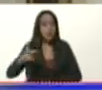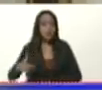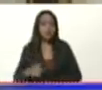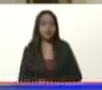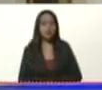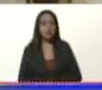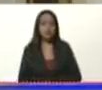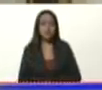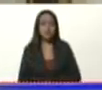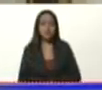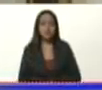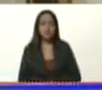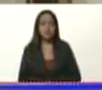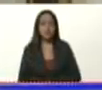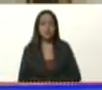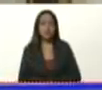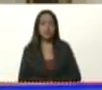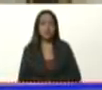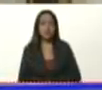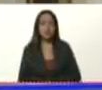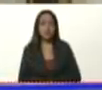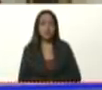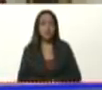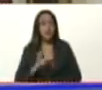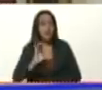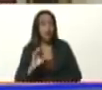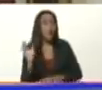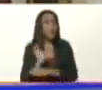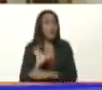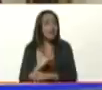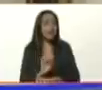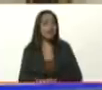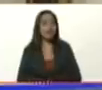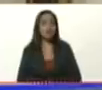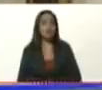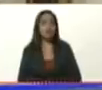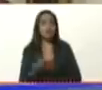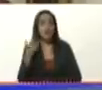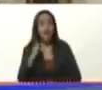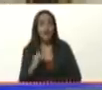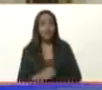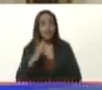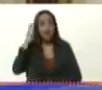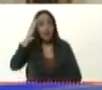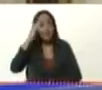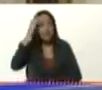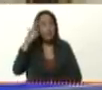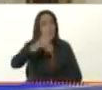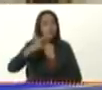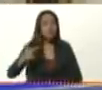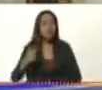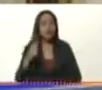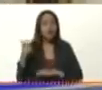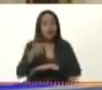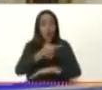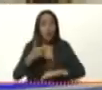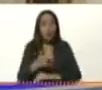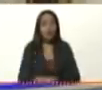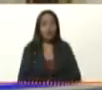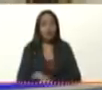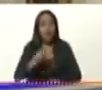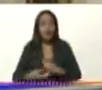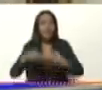ciudadanos. Estado del arma, para tener las facultades y todas las autoridades del Estado para